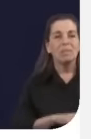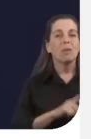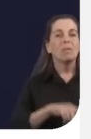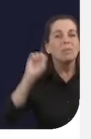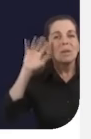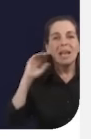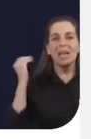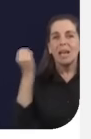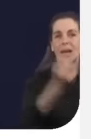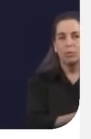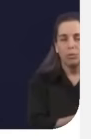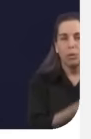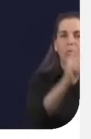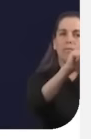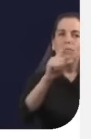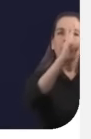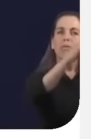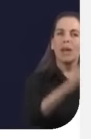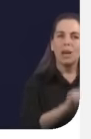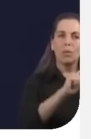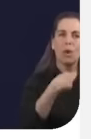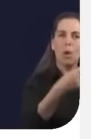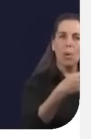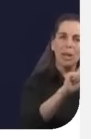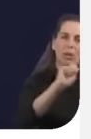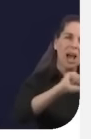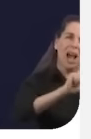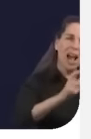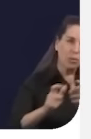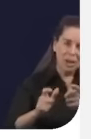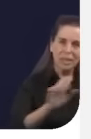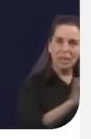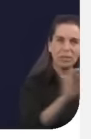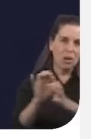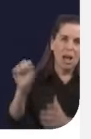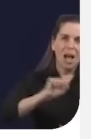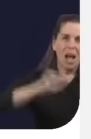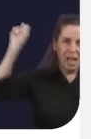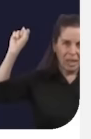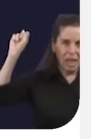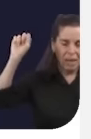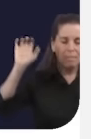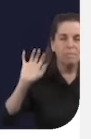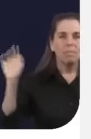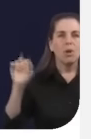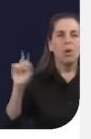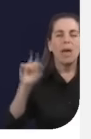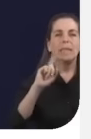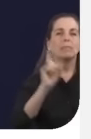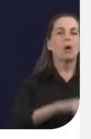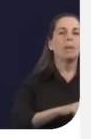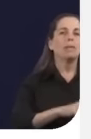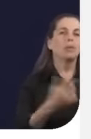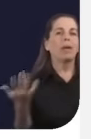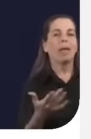Miley se actualizó la fórmula para que las jubilaciones aumenten acorde al inflación y no cuando se le antoje al presidente de turno como